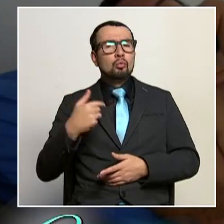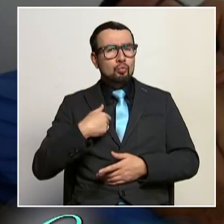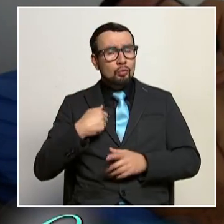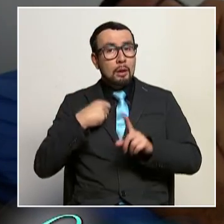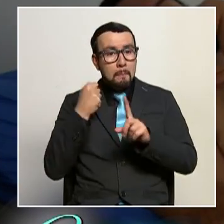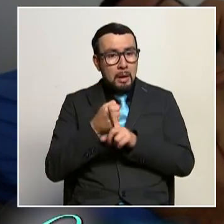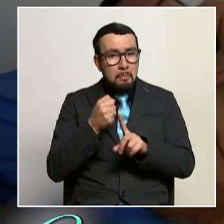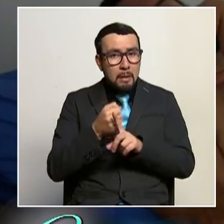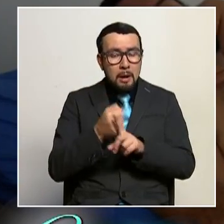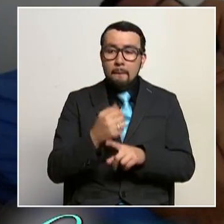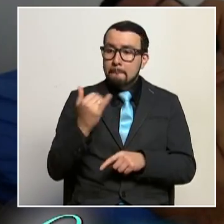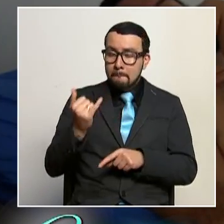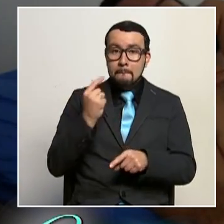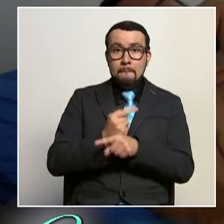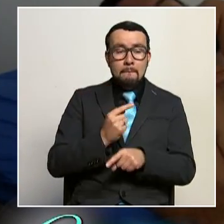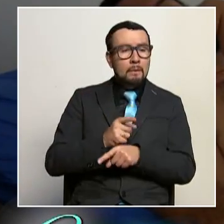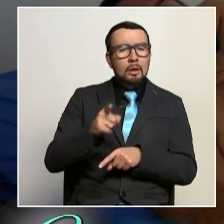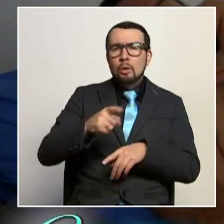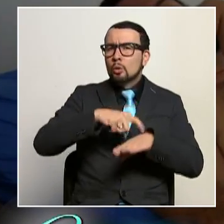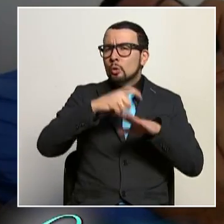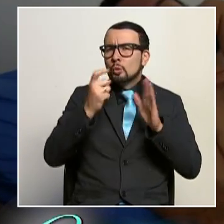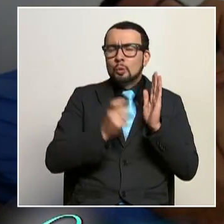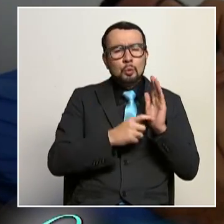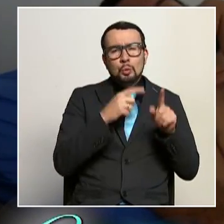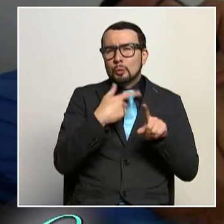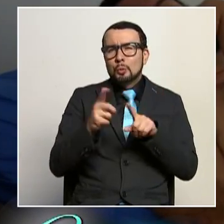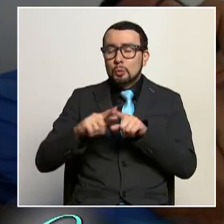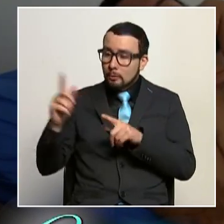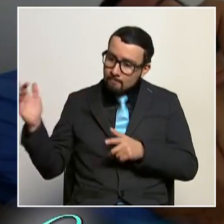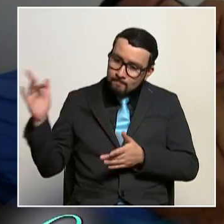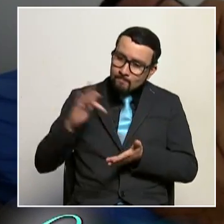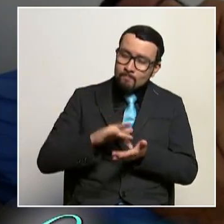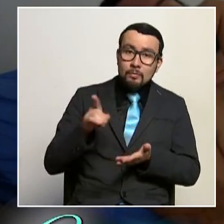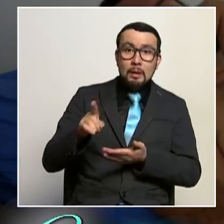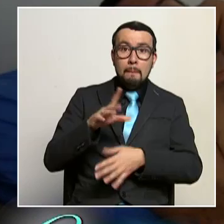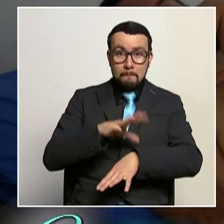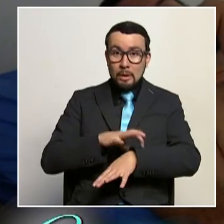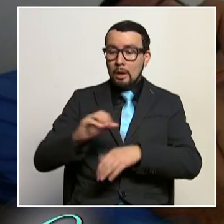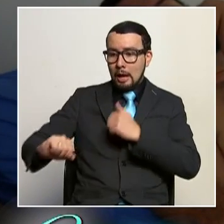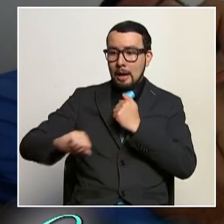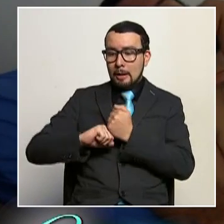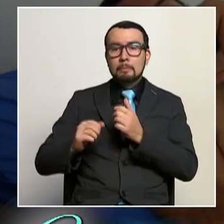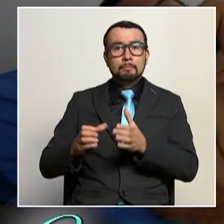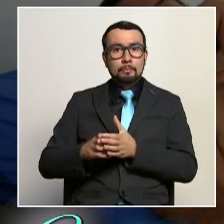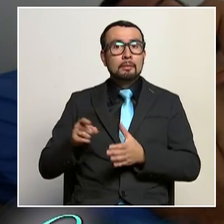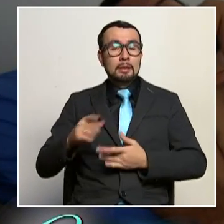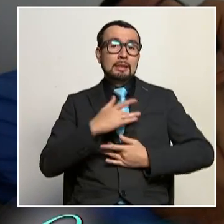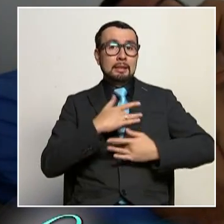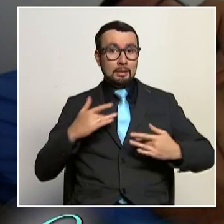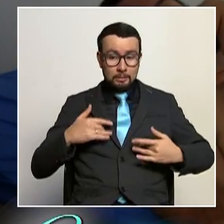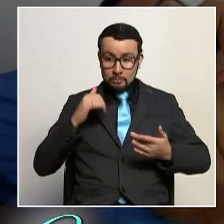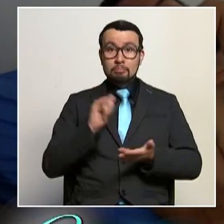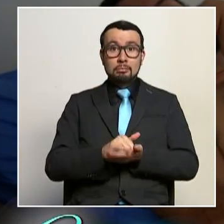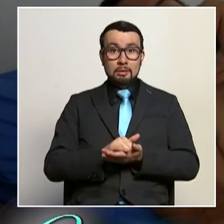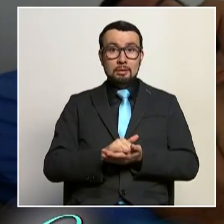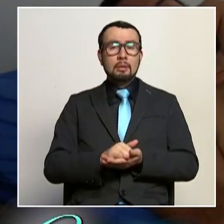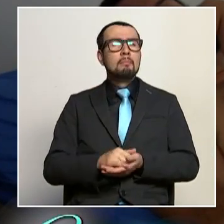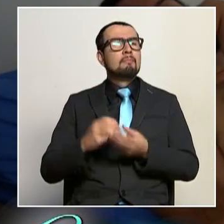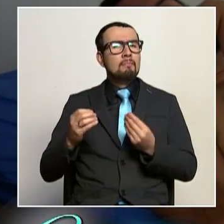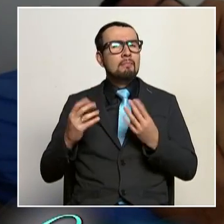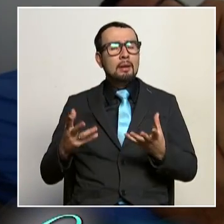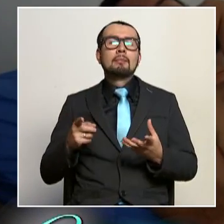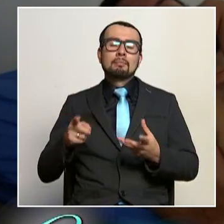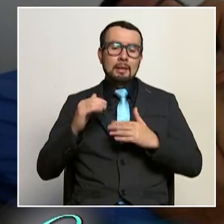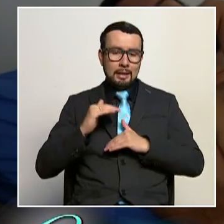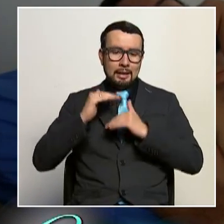haciendo un recorrido por todos los diferentes consultorios y médicos que nos apoyan en nuestro Parque de la Salud, para que también le regalemos